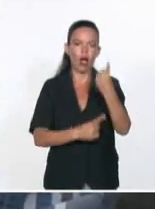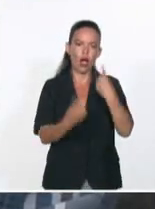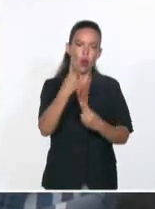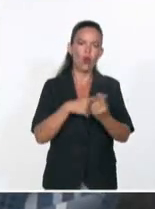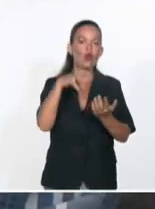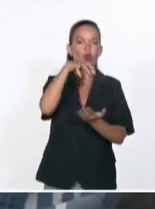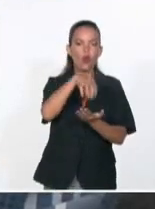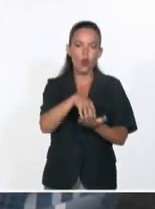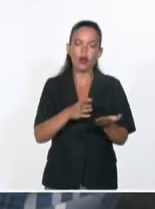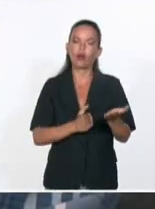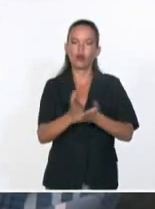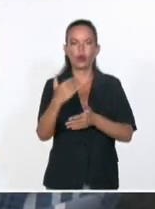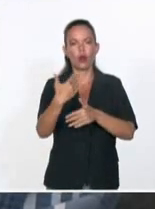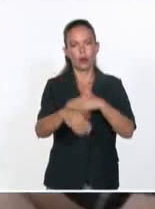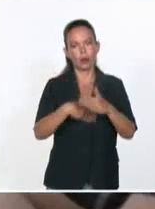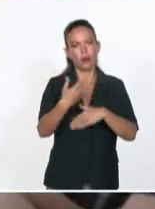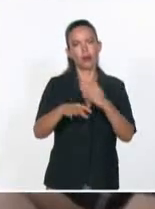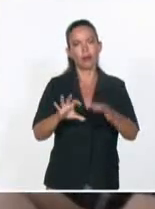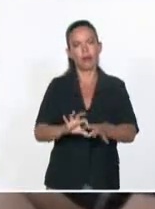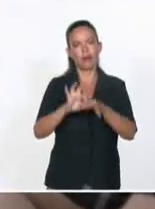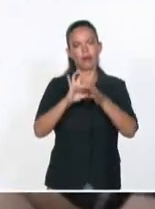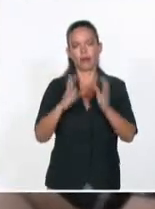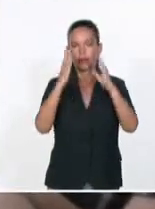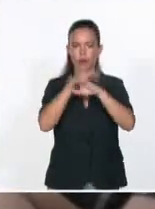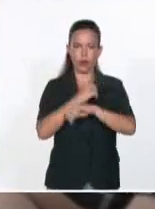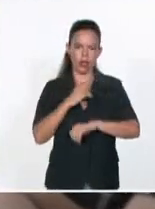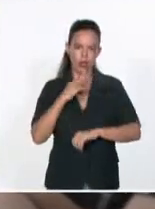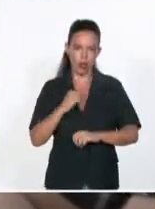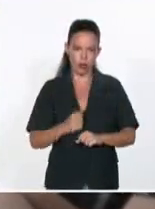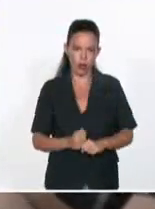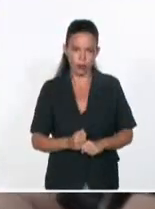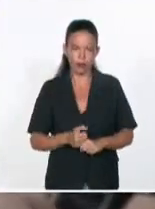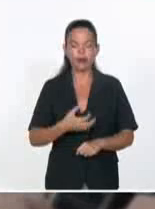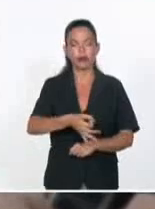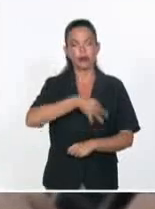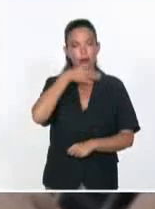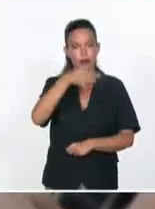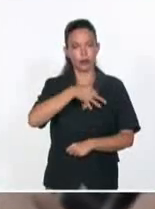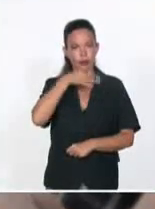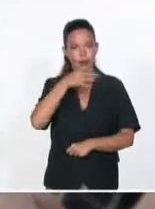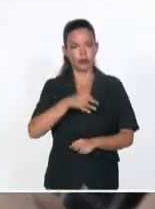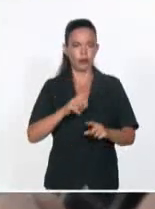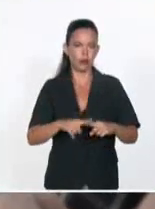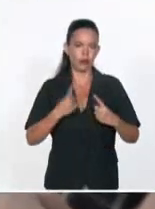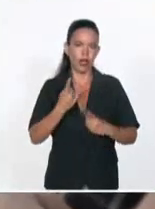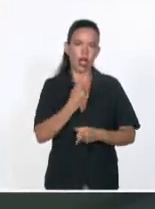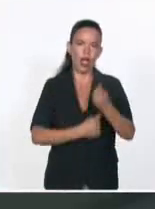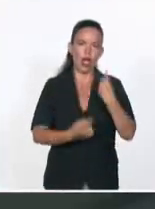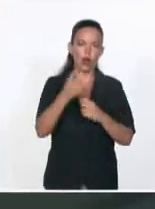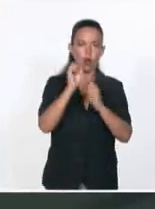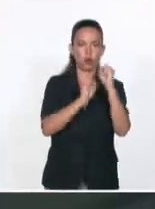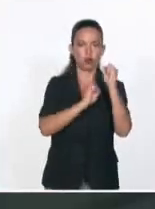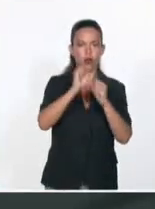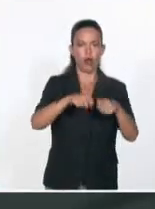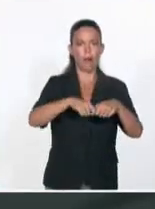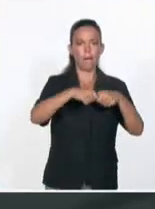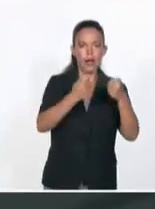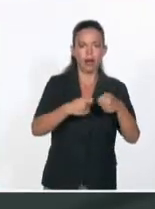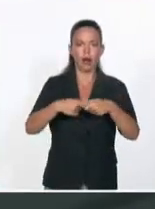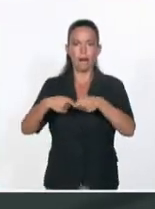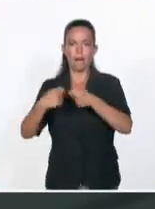sequía. Otro de los problemas que resuelve este sector, precisó su presidente, es la rotura de equipos de bombeo, lo que ha limitado el